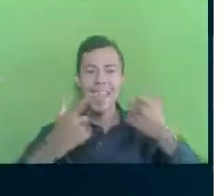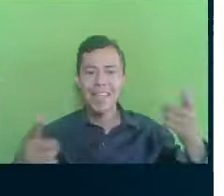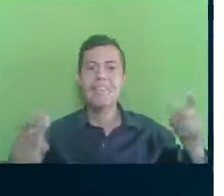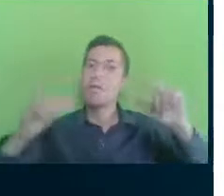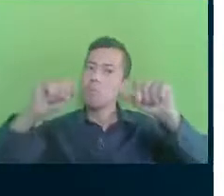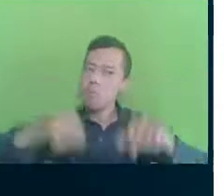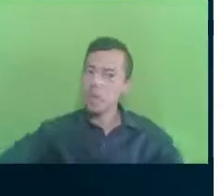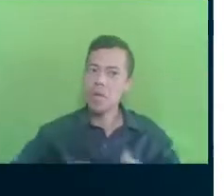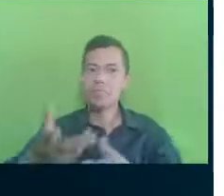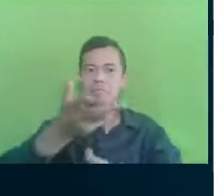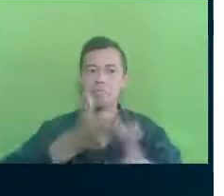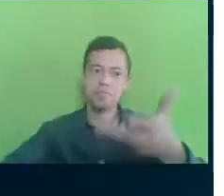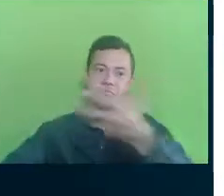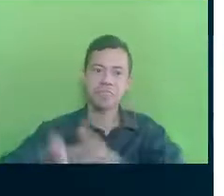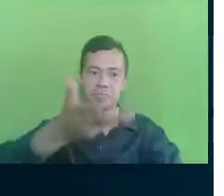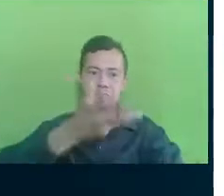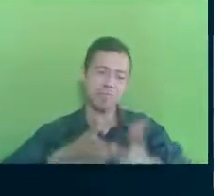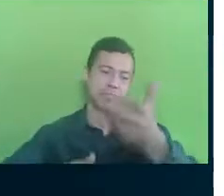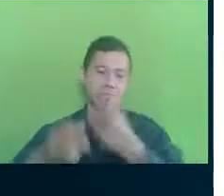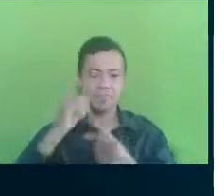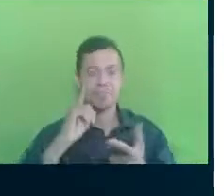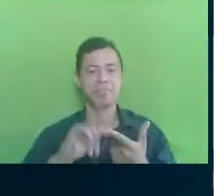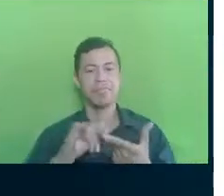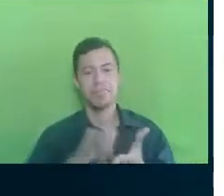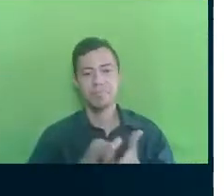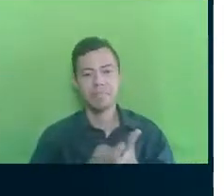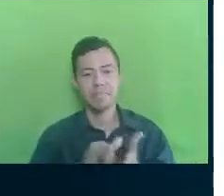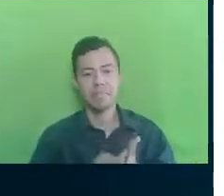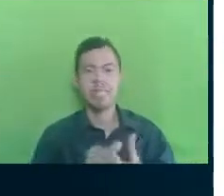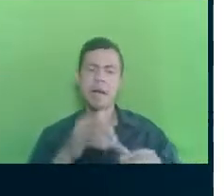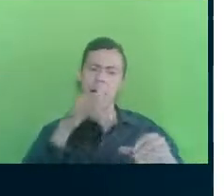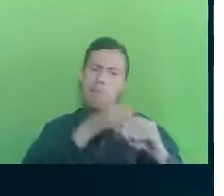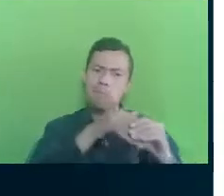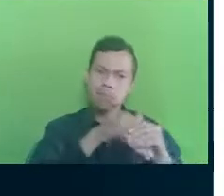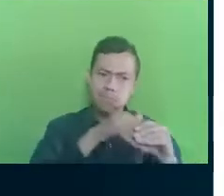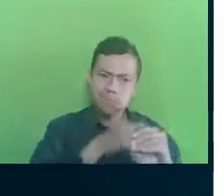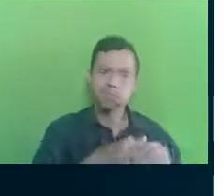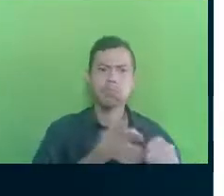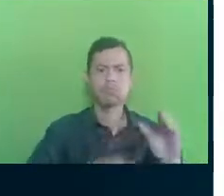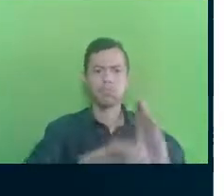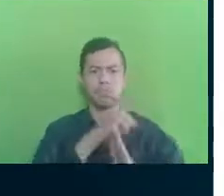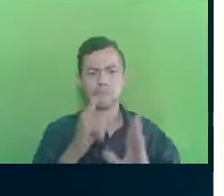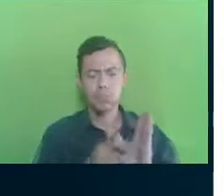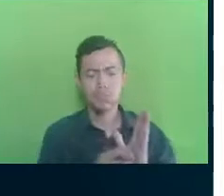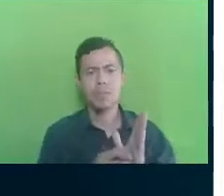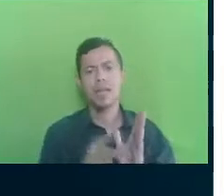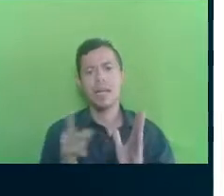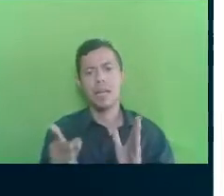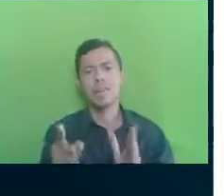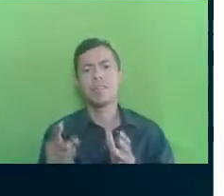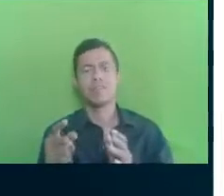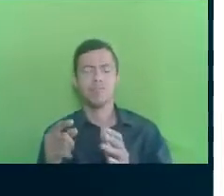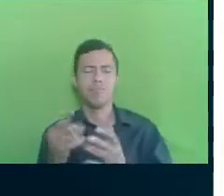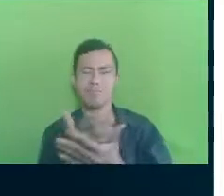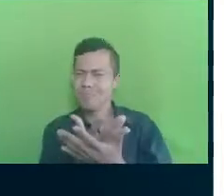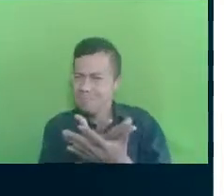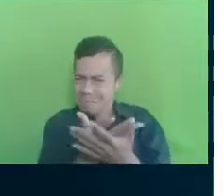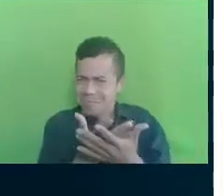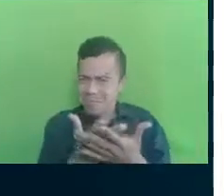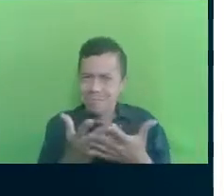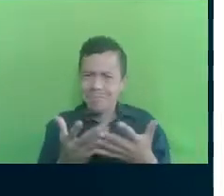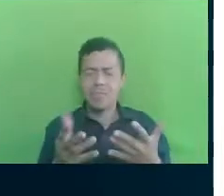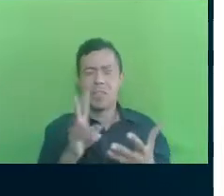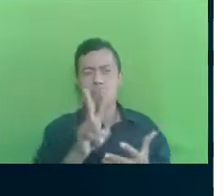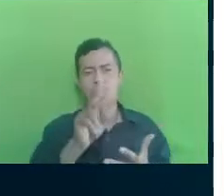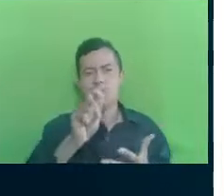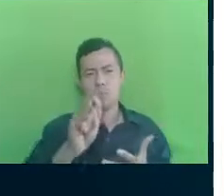utilizable. Entonces, desde el sistema de almacenamiento Google File System hasta Kubernetes, TensorFlow, TensorFlow